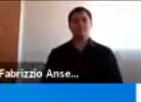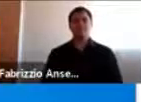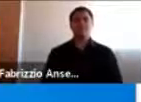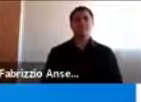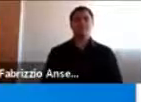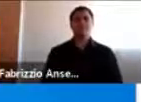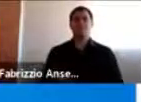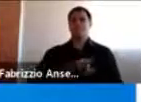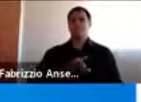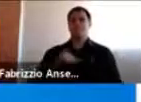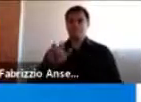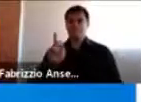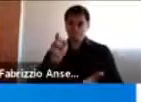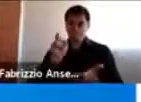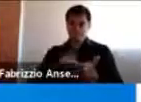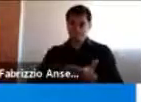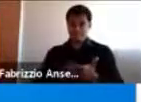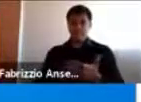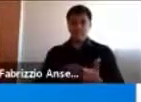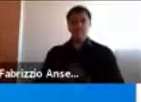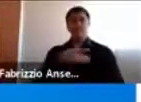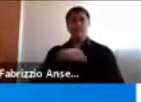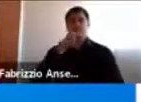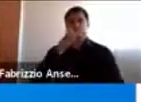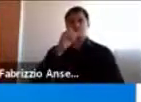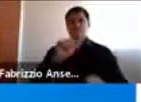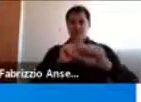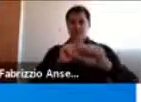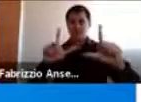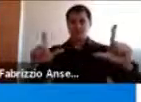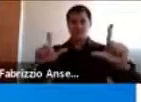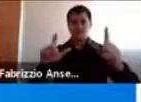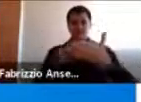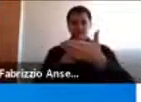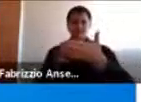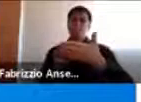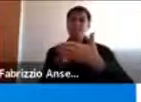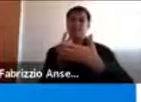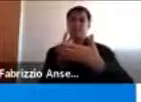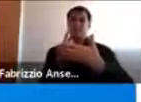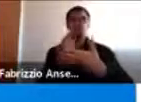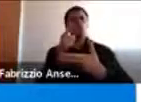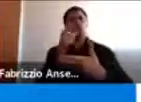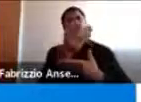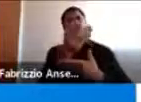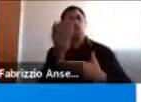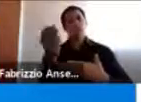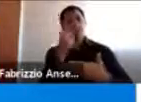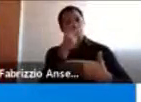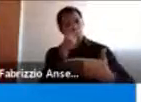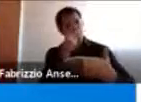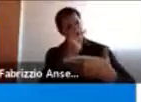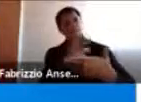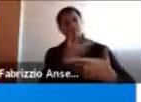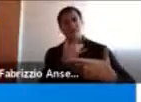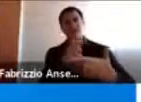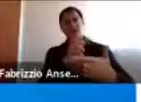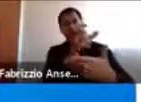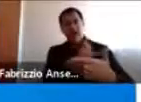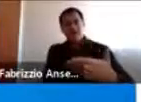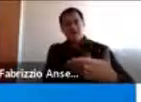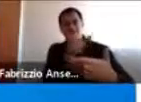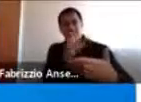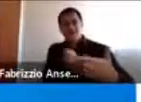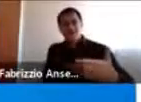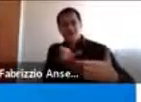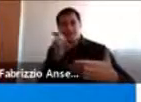se entra a la página principal del juego donde ustedes pueden ver todos los avatars creados para el dispositivo que